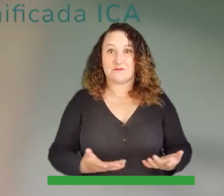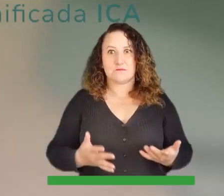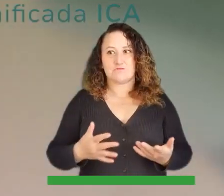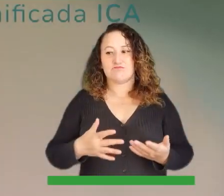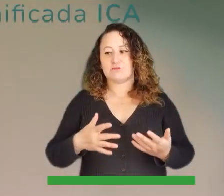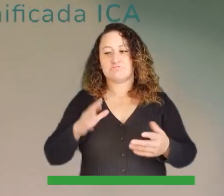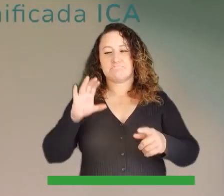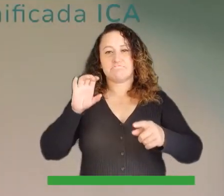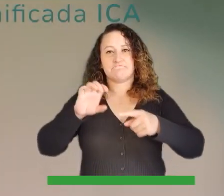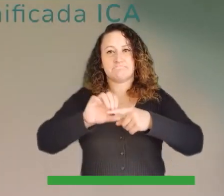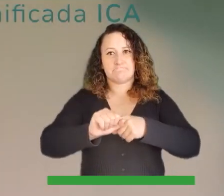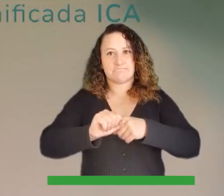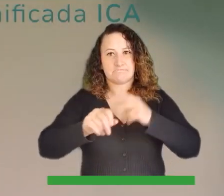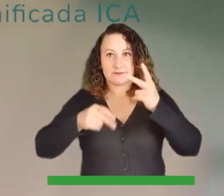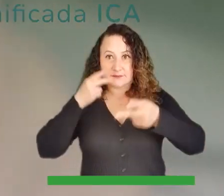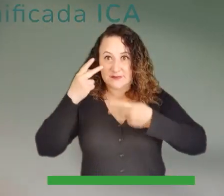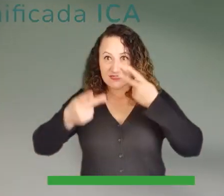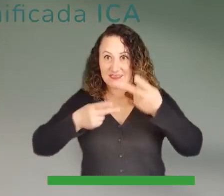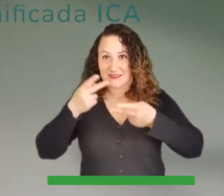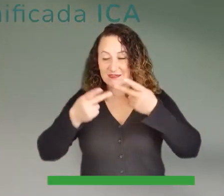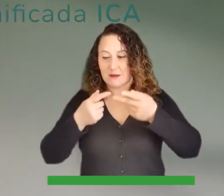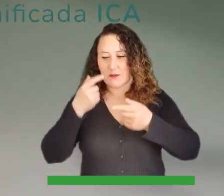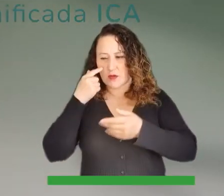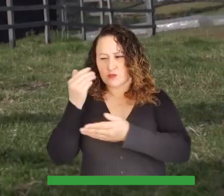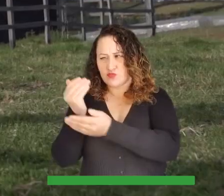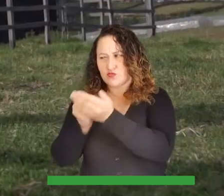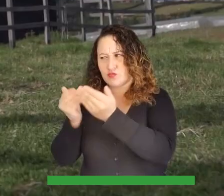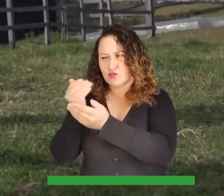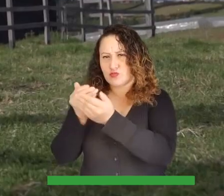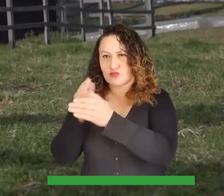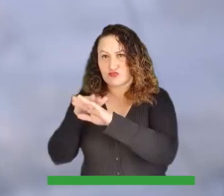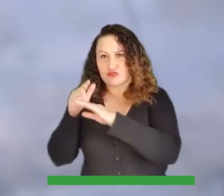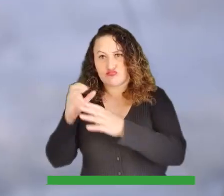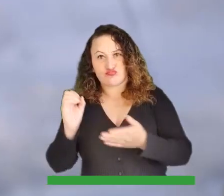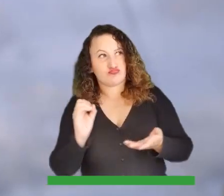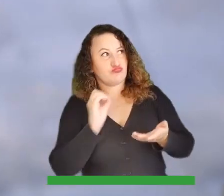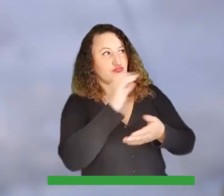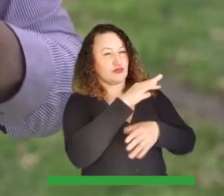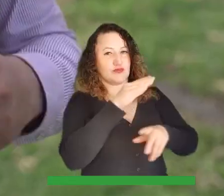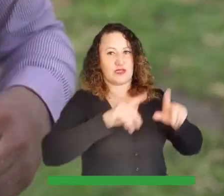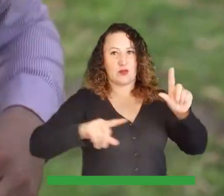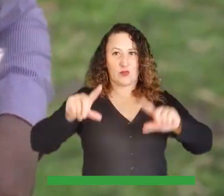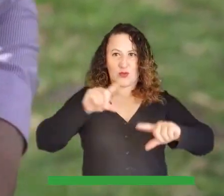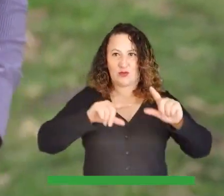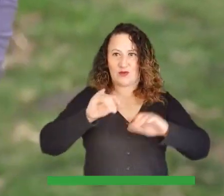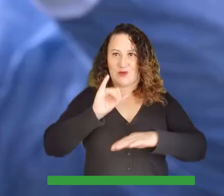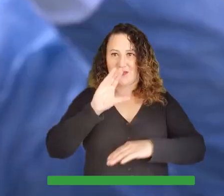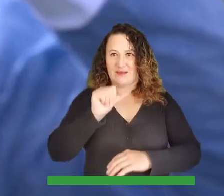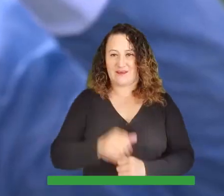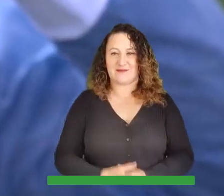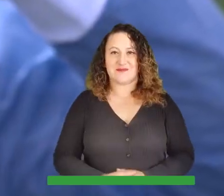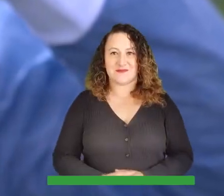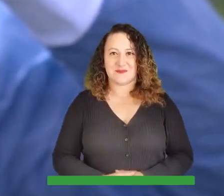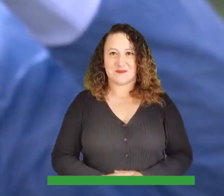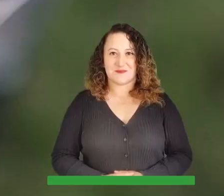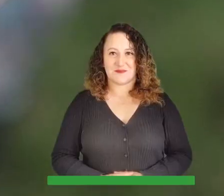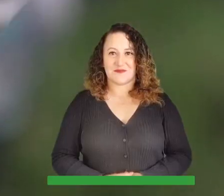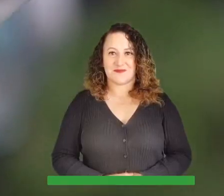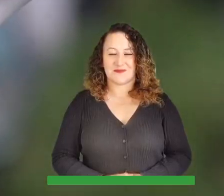agendando las visitas para la toma de muestras que, posteriormente, se enviarán a los laboratorios del ICA.